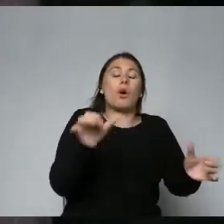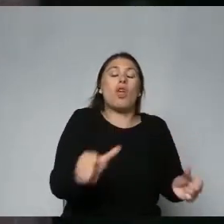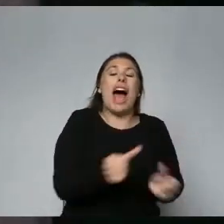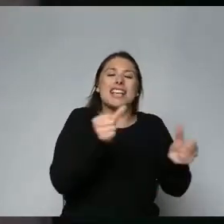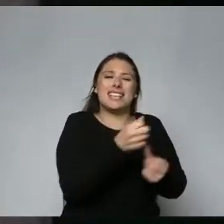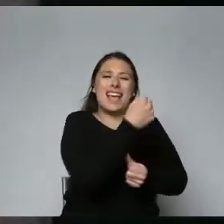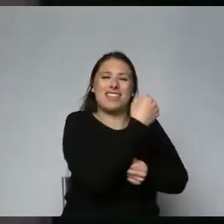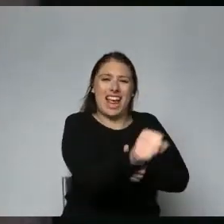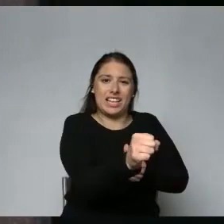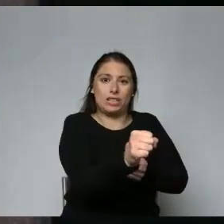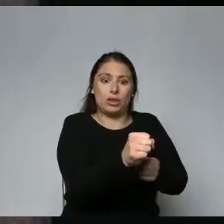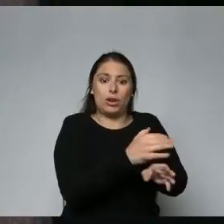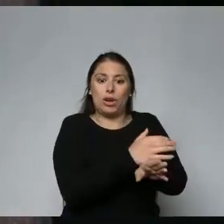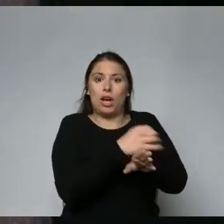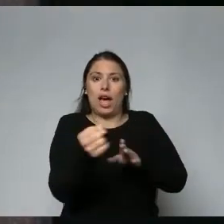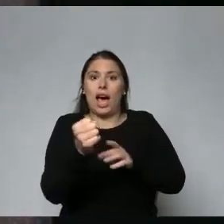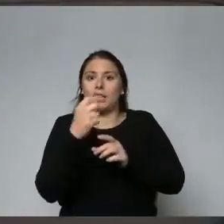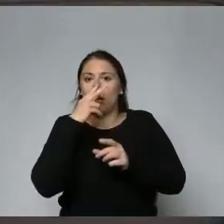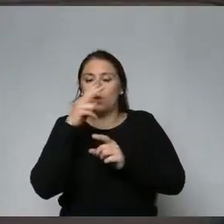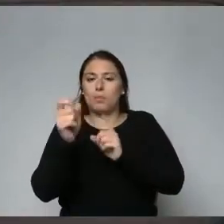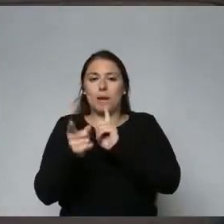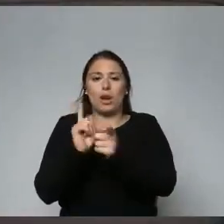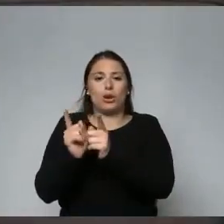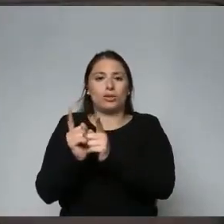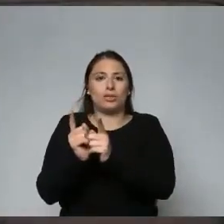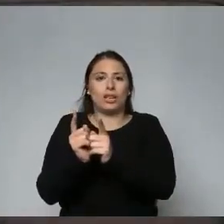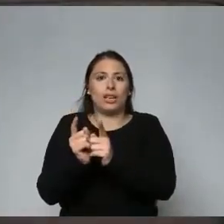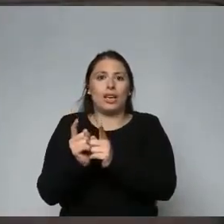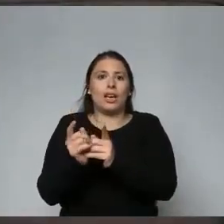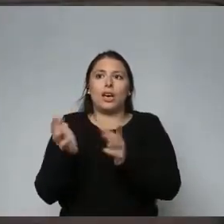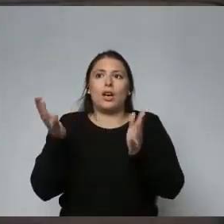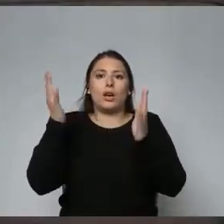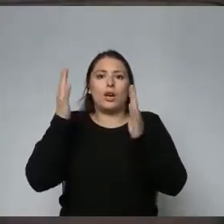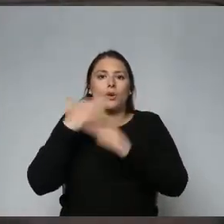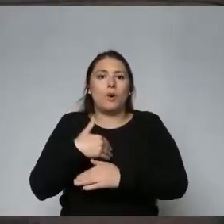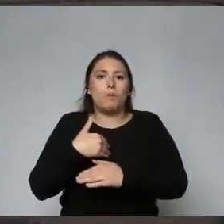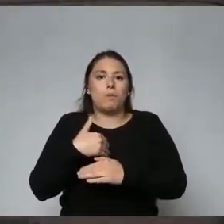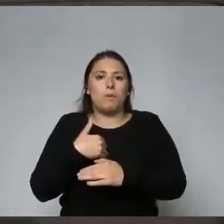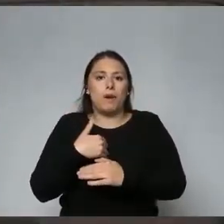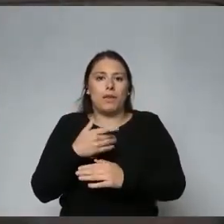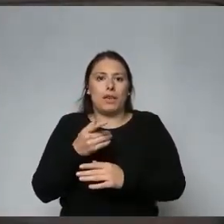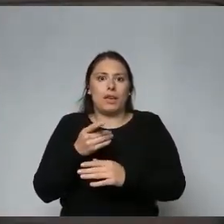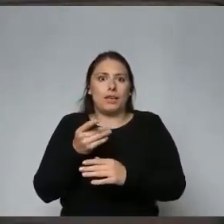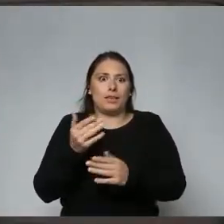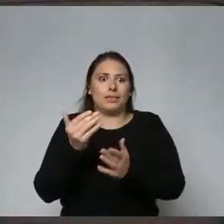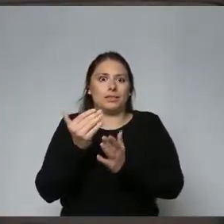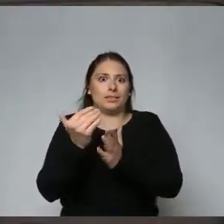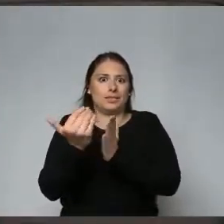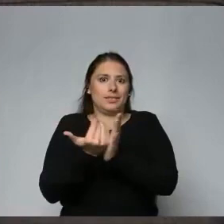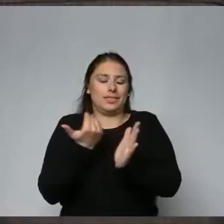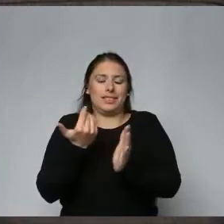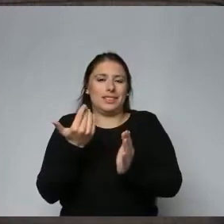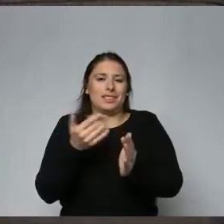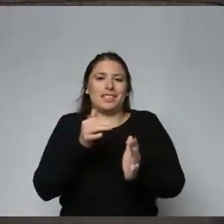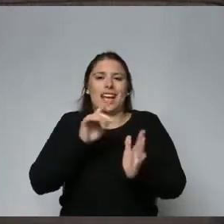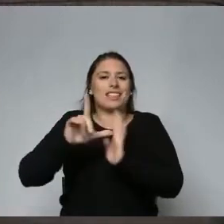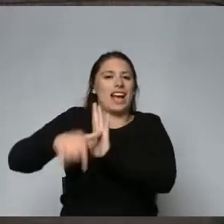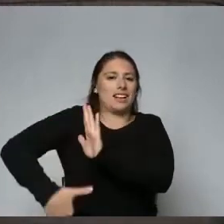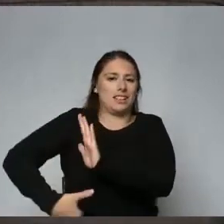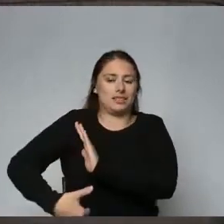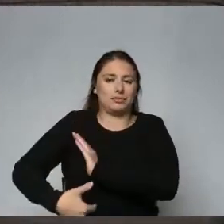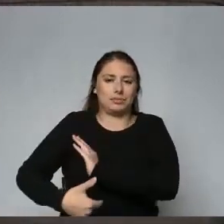ley estuvo vigente hasta mientras el 2011. Mientras la ley estuvo vigente, porque no se podía ejercitar la pretensión punitiva del Estado. Esa es la